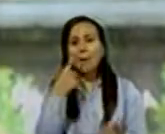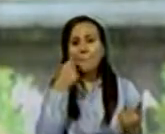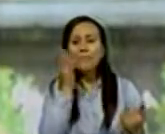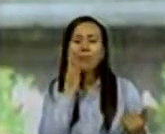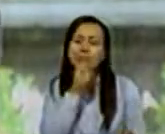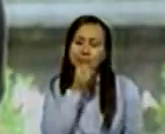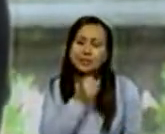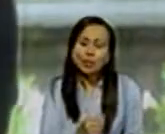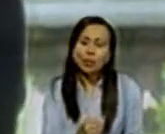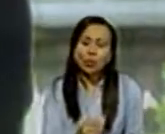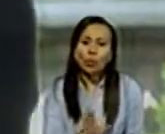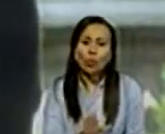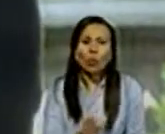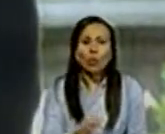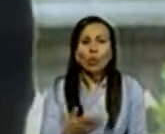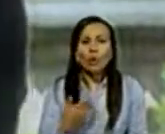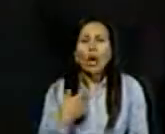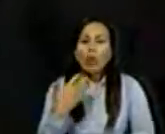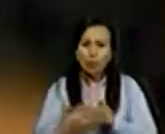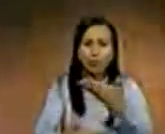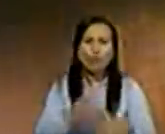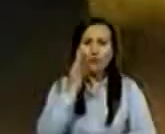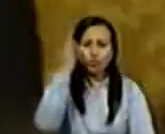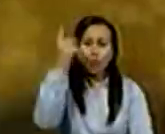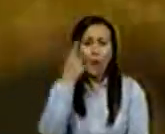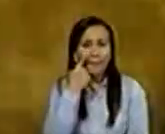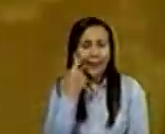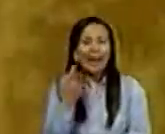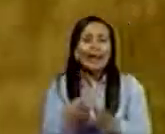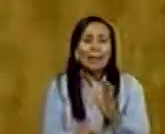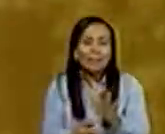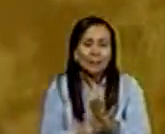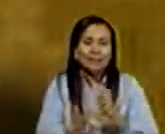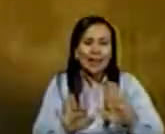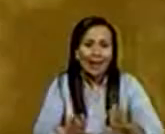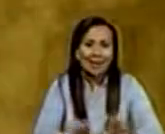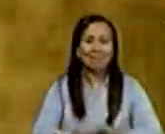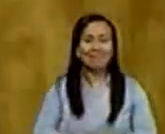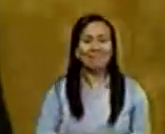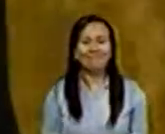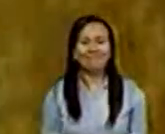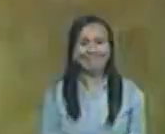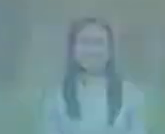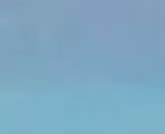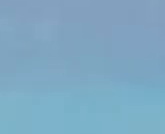y bueno, vamos a ver qué pasa más adelante. Informó Priscila Cadena.